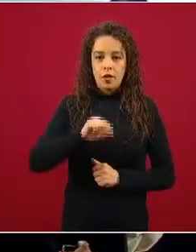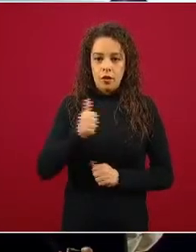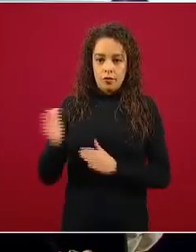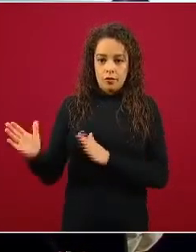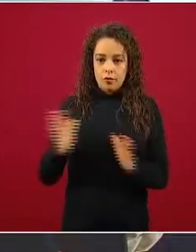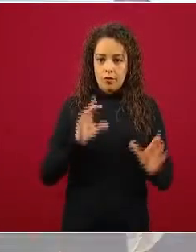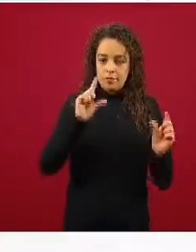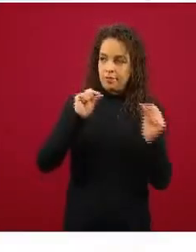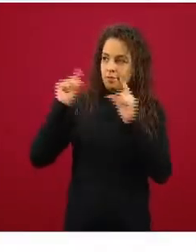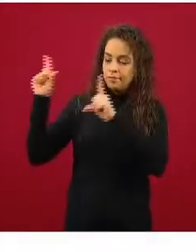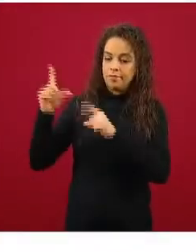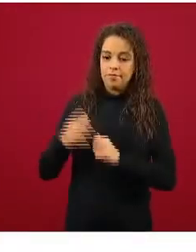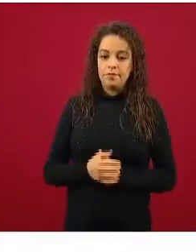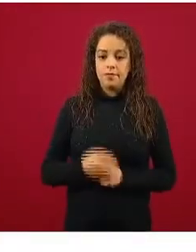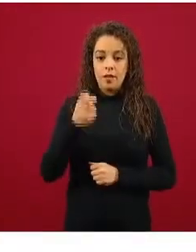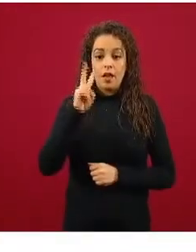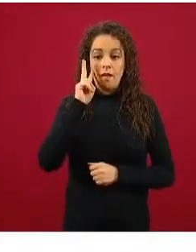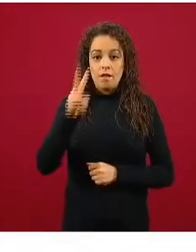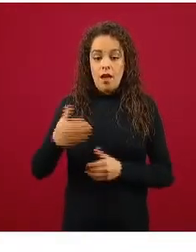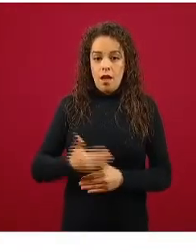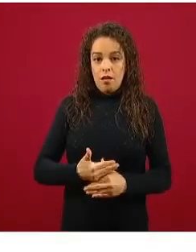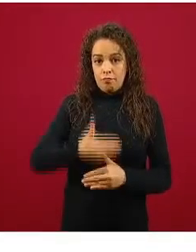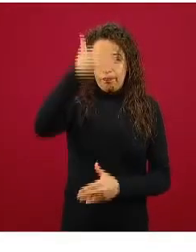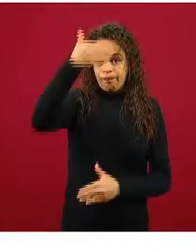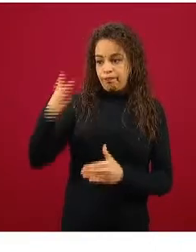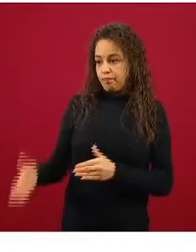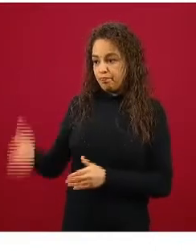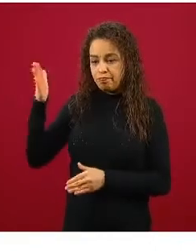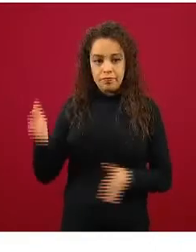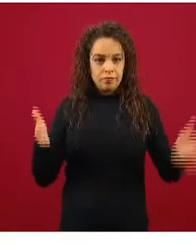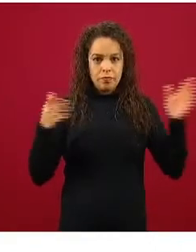Barreras físicas en estas áreas comunes. Son varios ejemplos